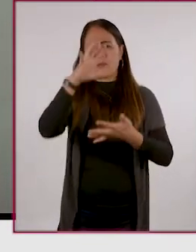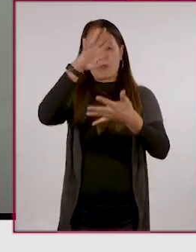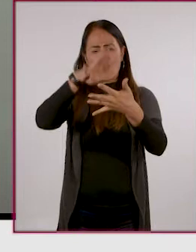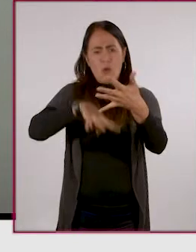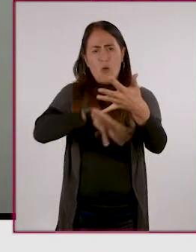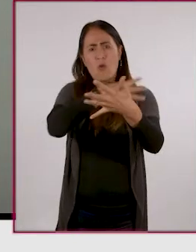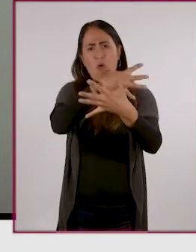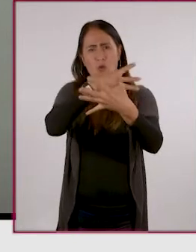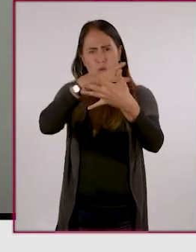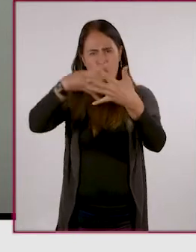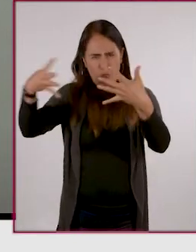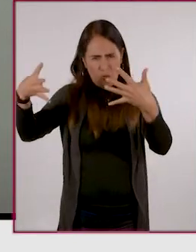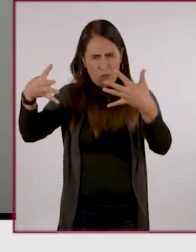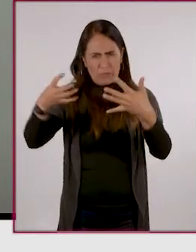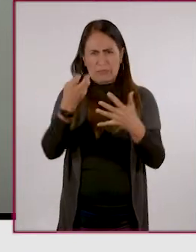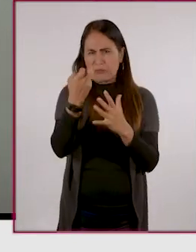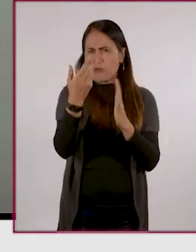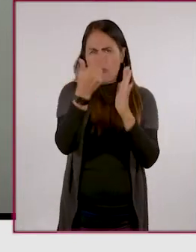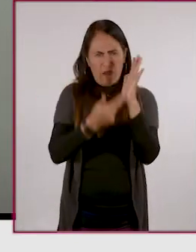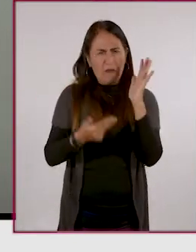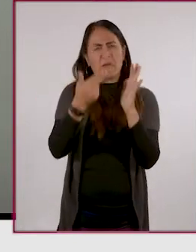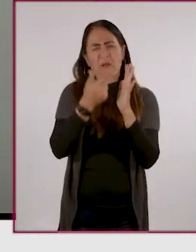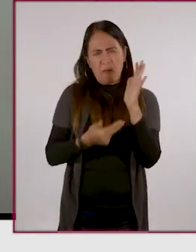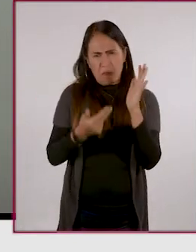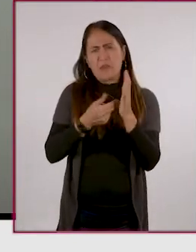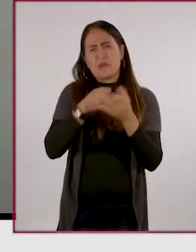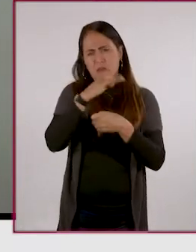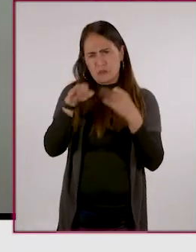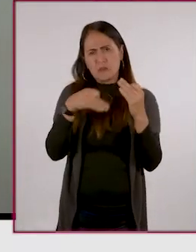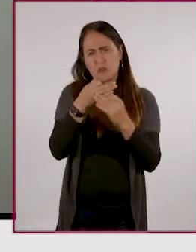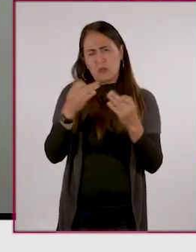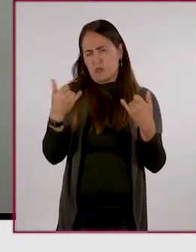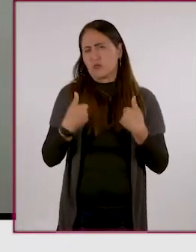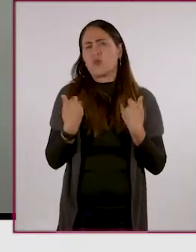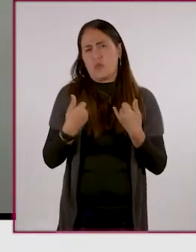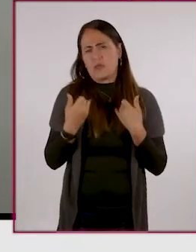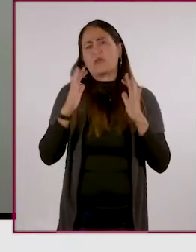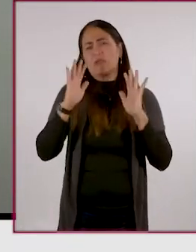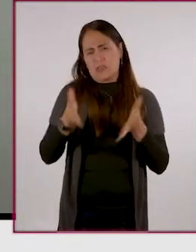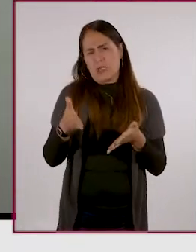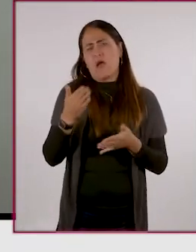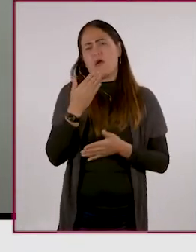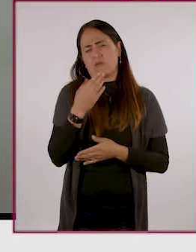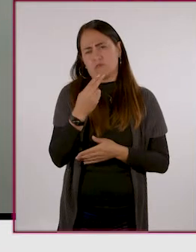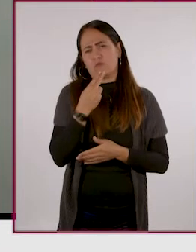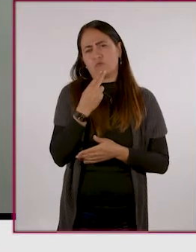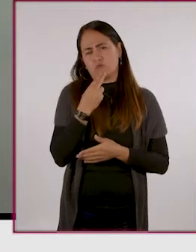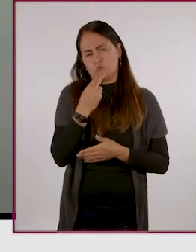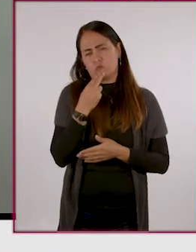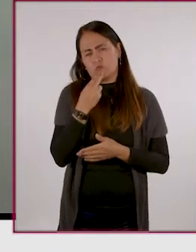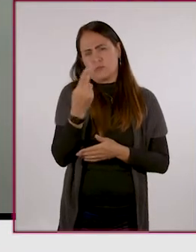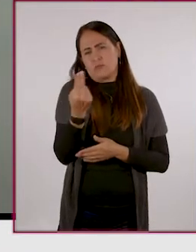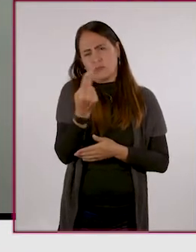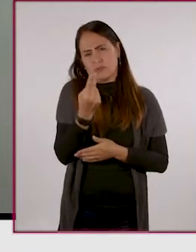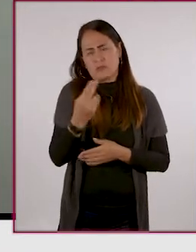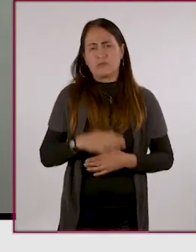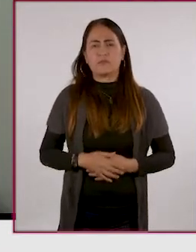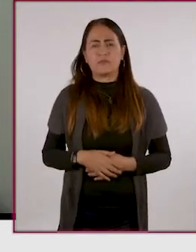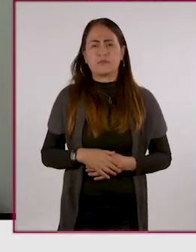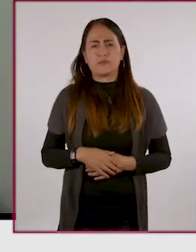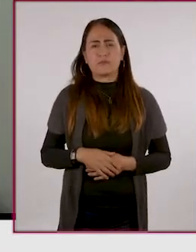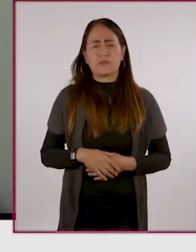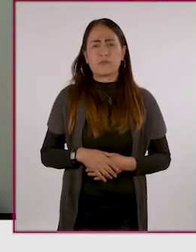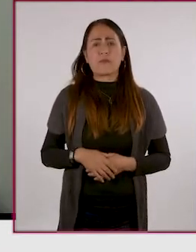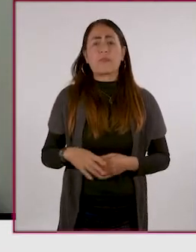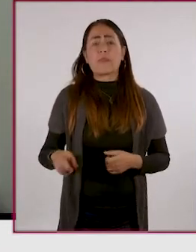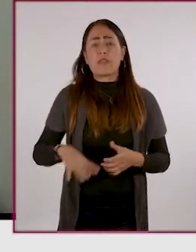y, bueno, estas hojas son ya herramientas que todo mundo y todos los jóvenes tenemos que ya ocupar, ¿no? Yo